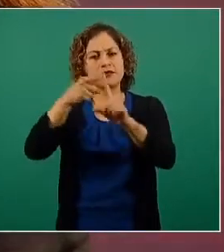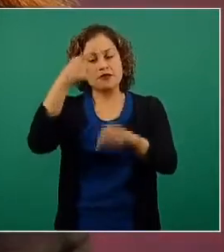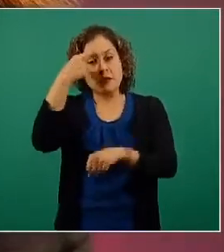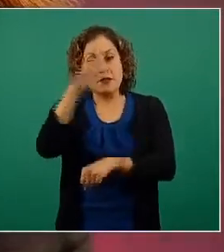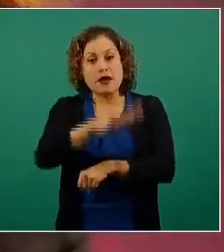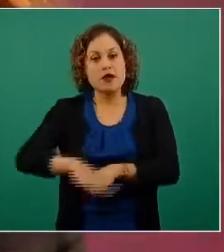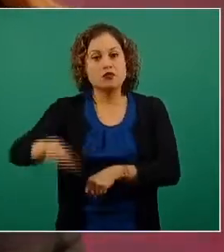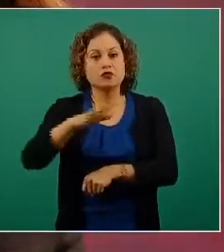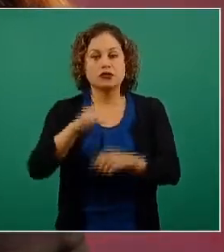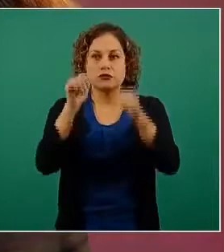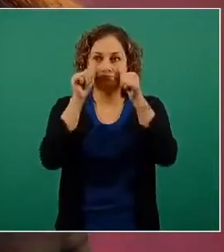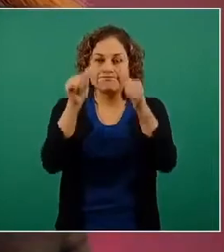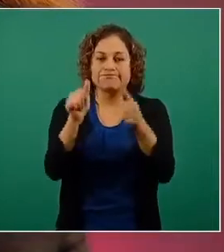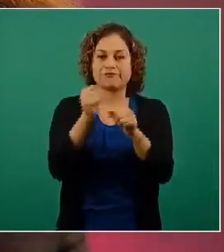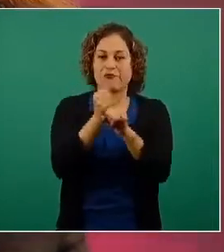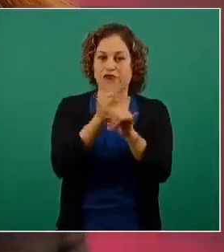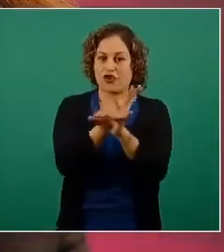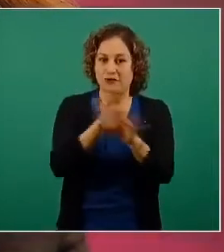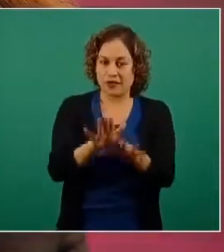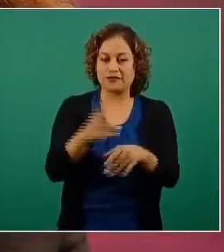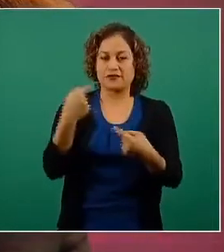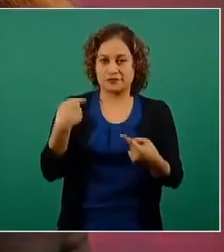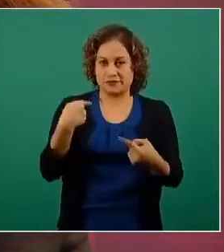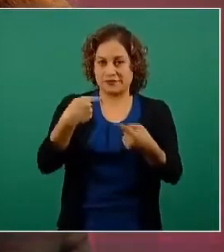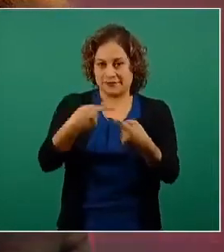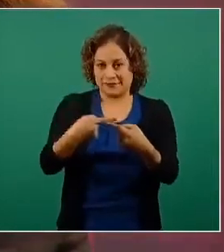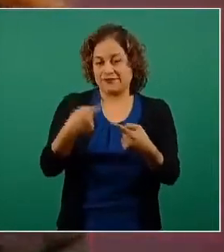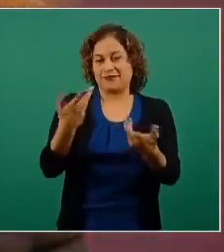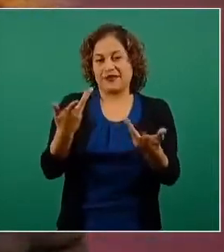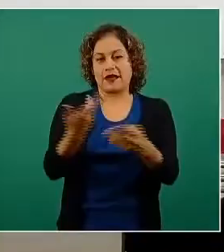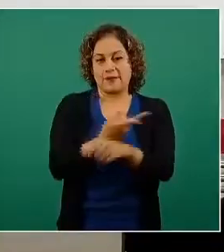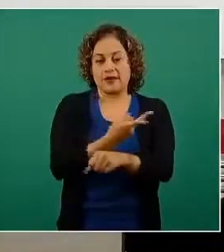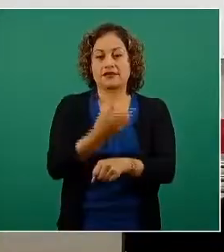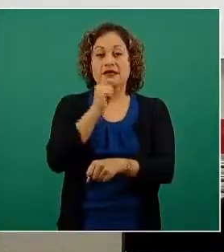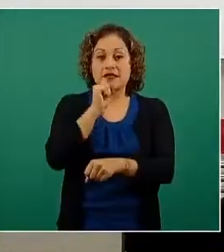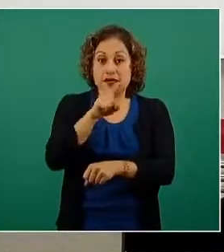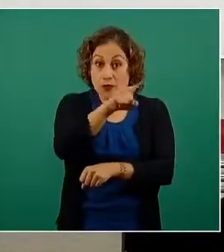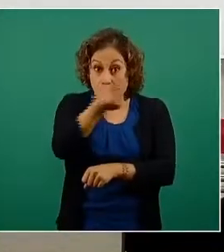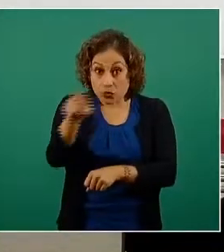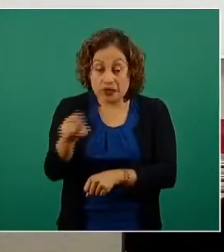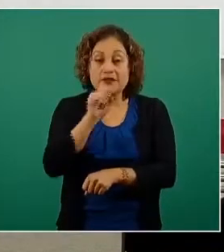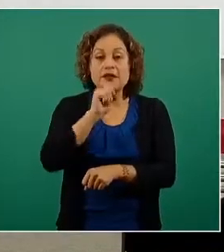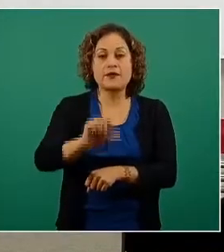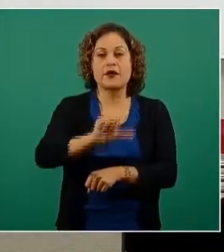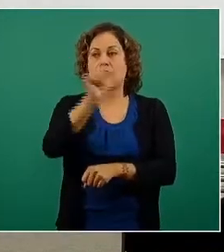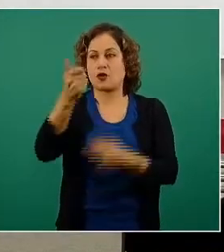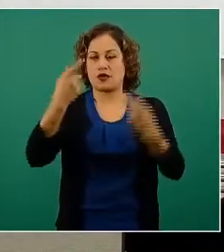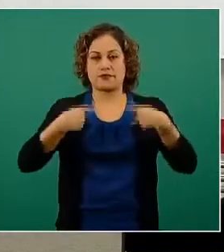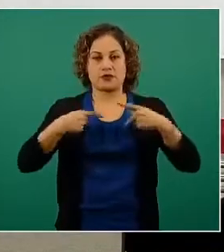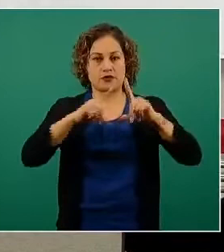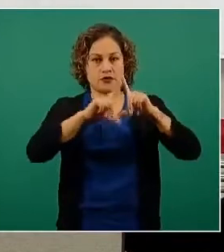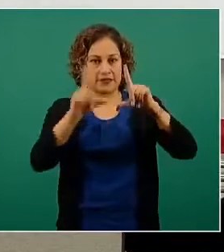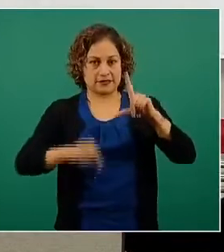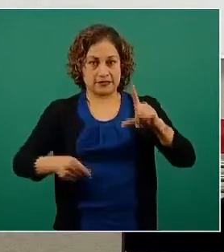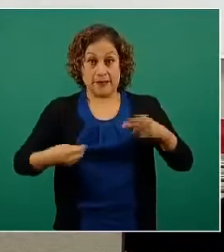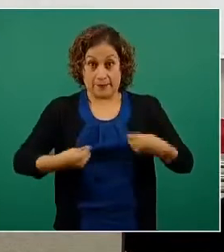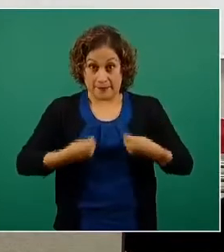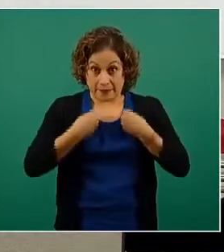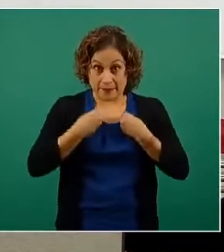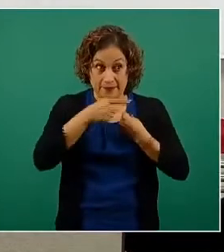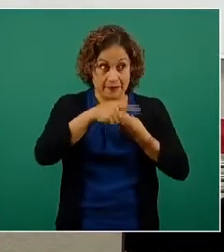en esta conferencia, como obviamente a todo nuestro pueblo mexicano. Si les parece, podríamos ir comenzando.